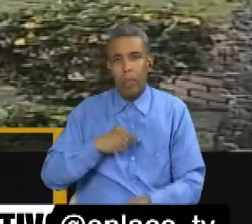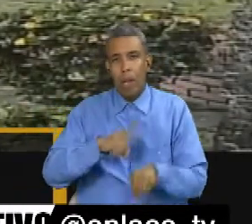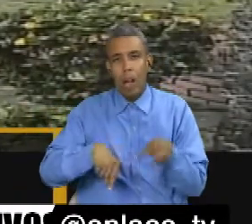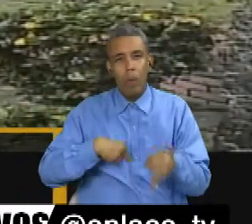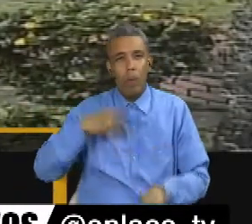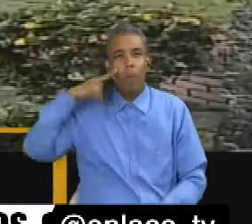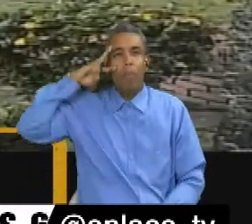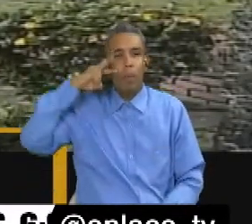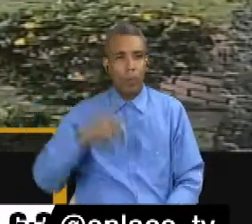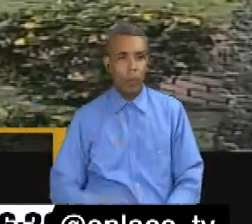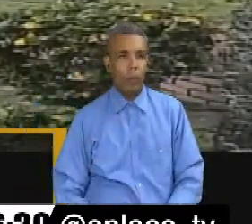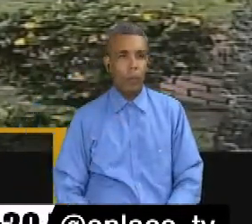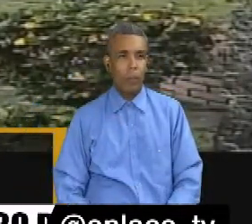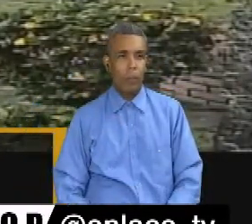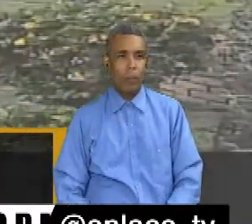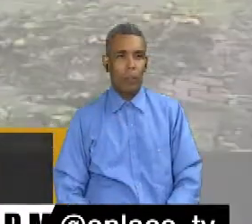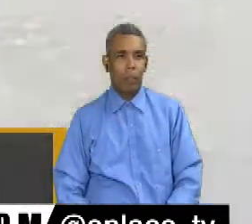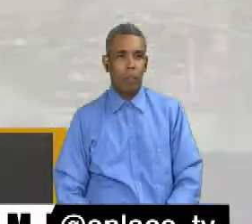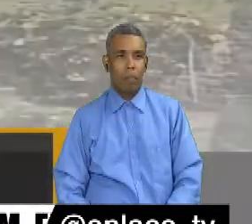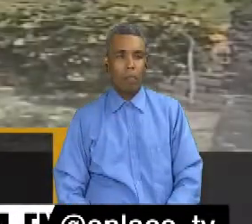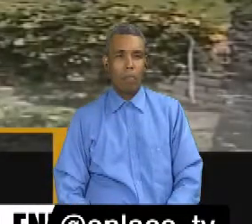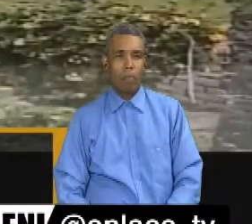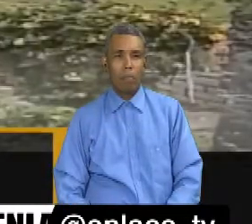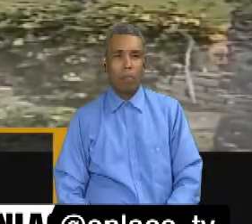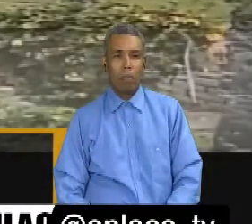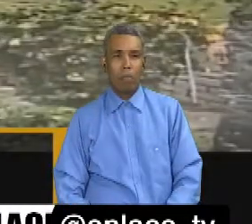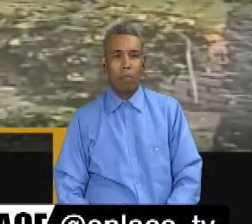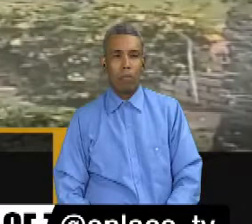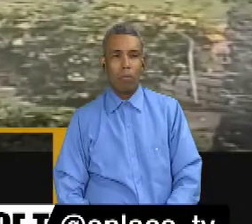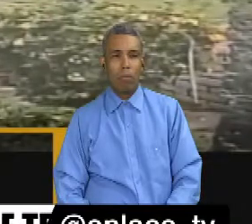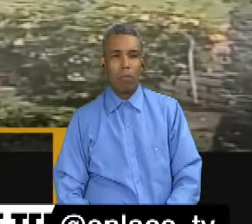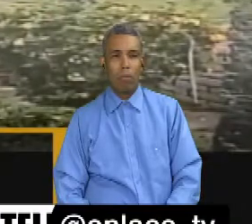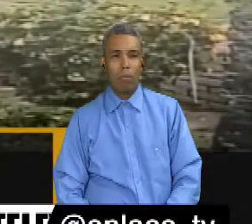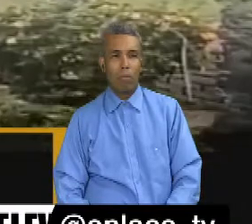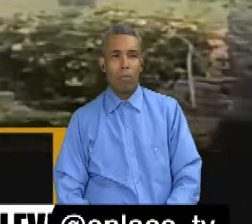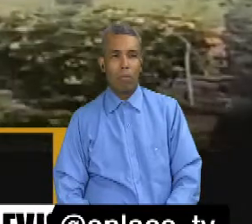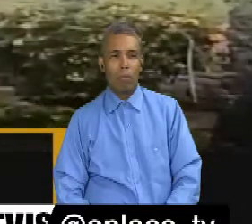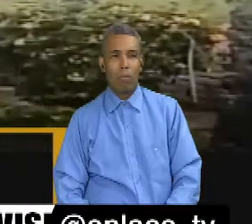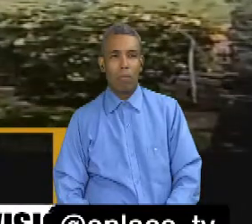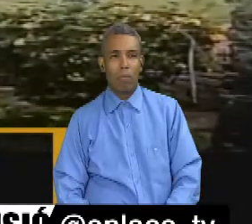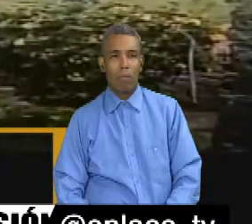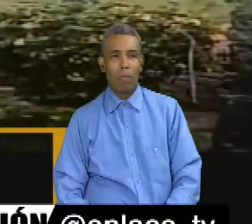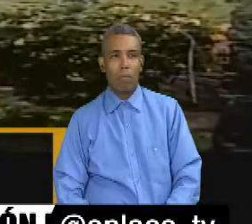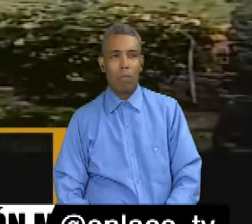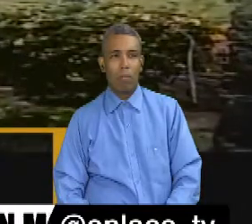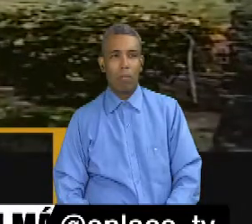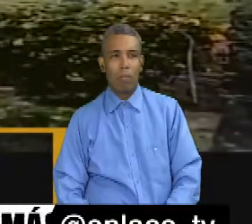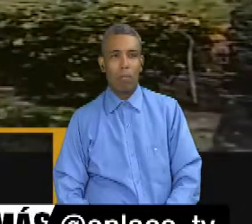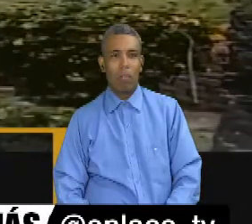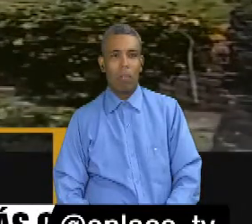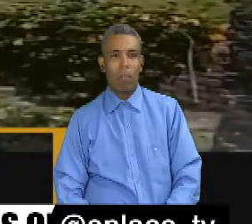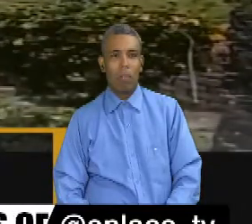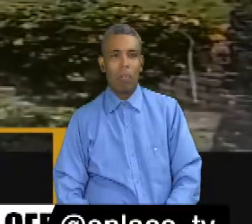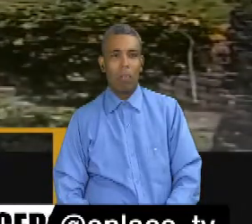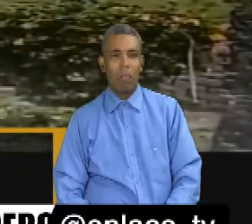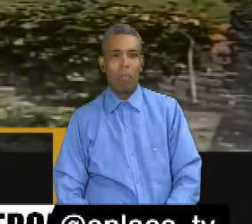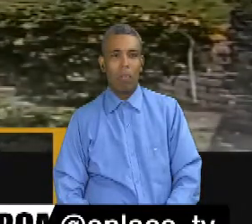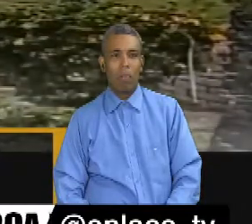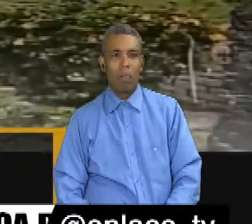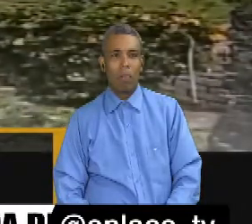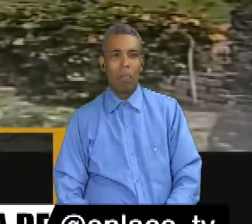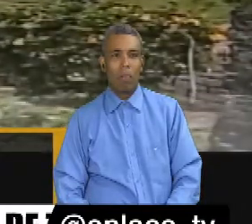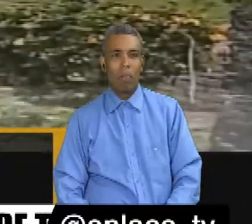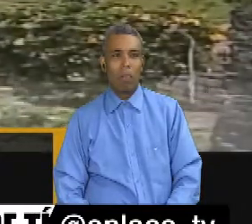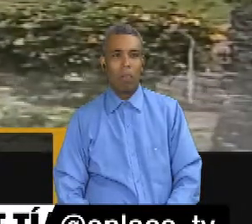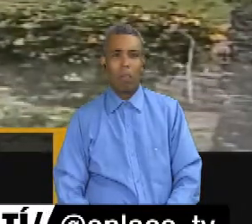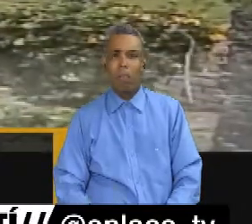de lejos lo que en la casa les estorba y no sacan el día indicado de la recolección del servicio de aseo. Señores, de donde quiera